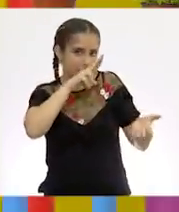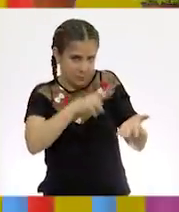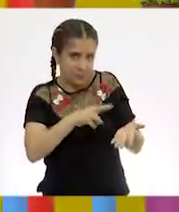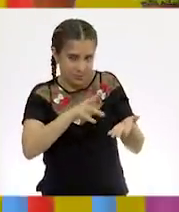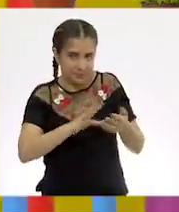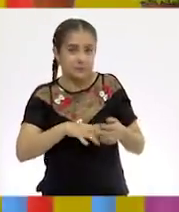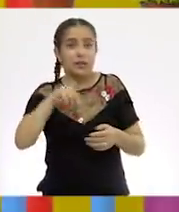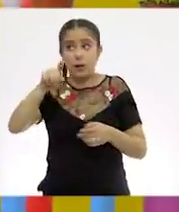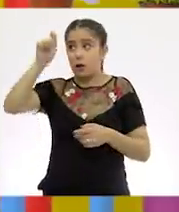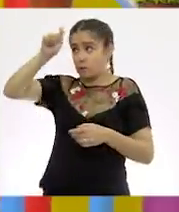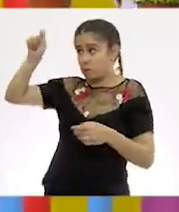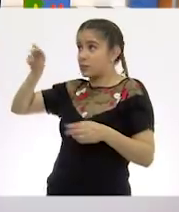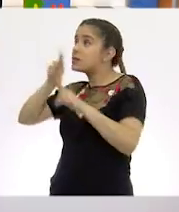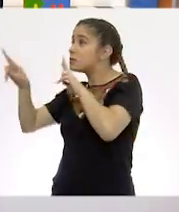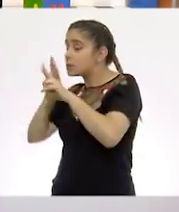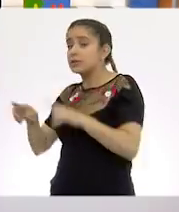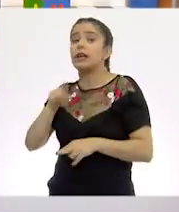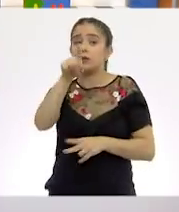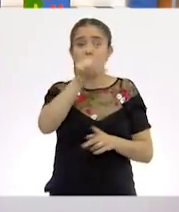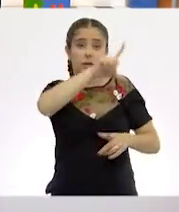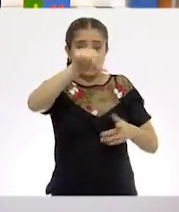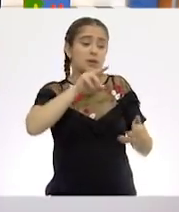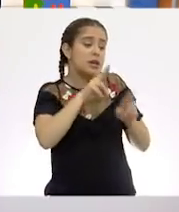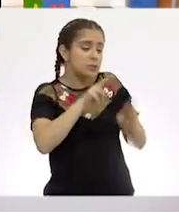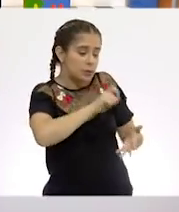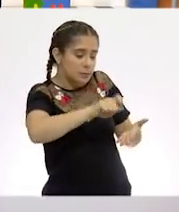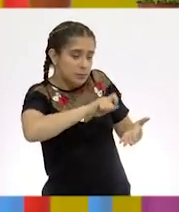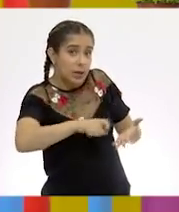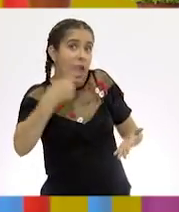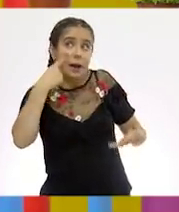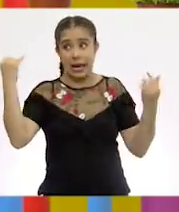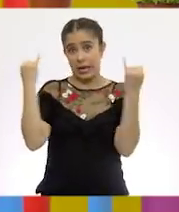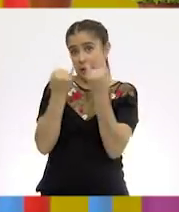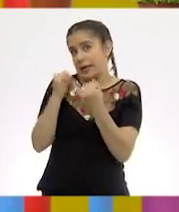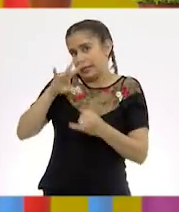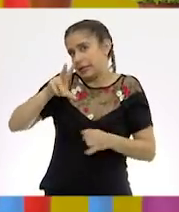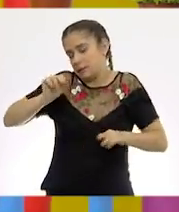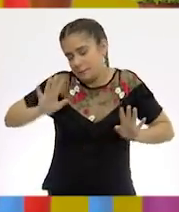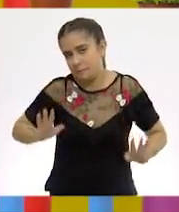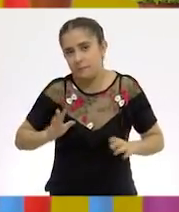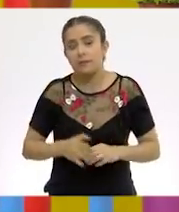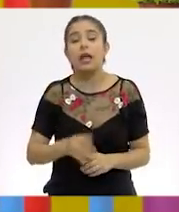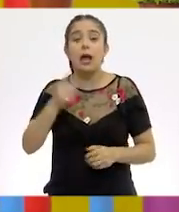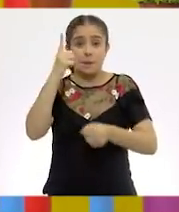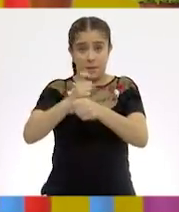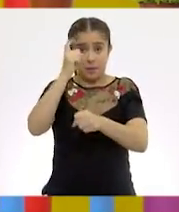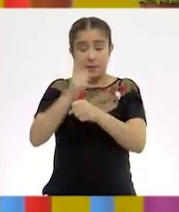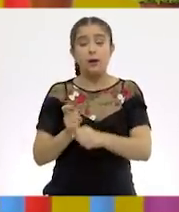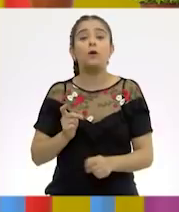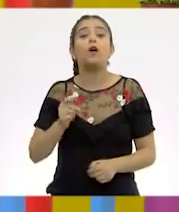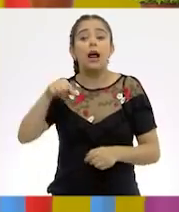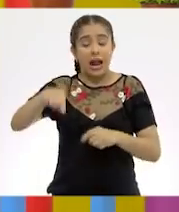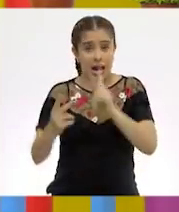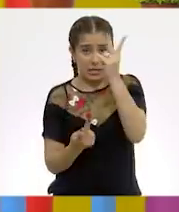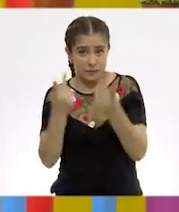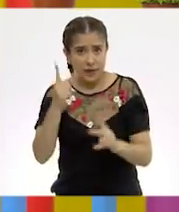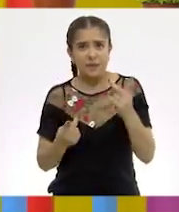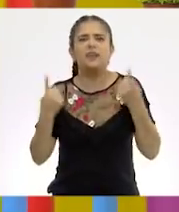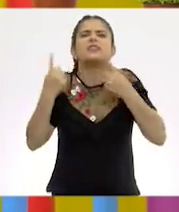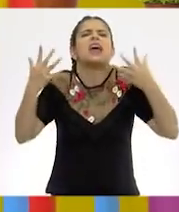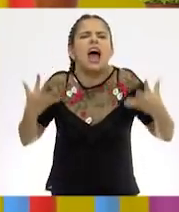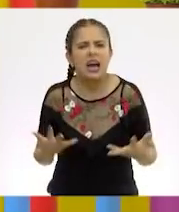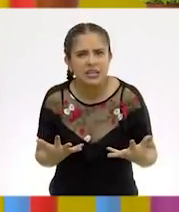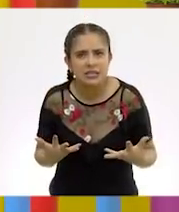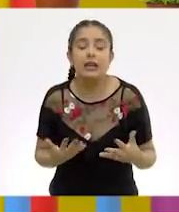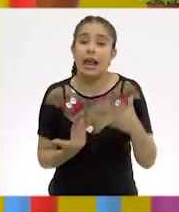Alexia. ¿Listos, Alexia? Sí. Muy bien. Las plantas buscan los rayos del sol. Los rayos del sol, como